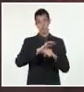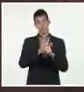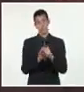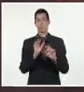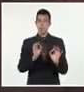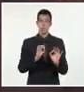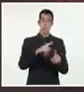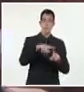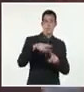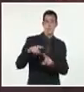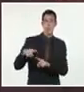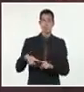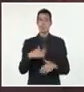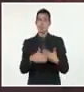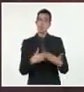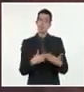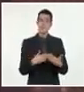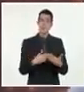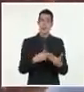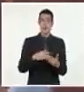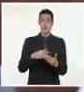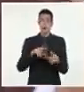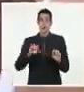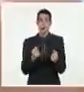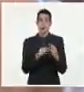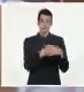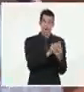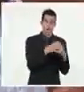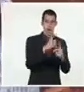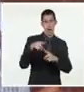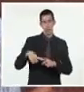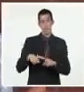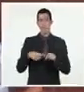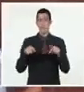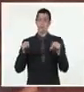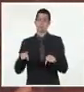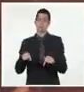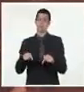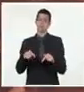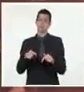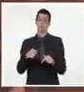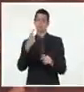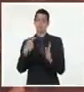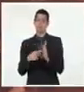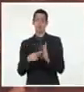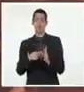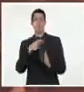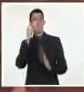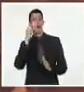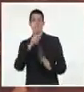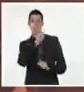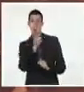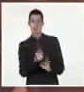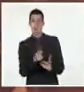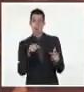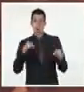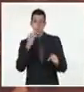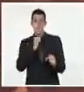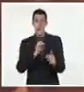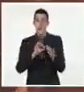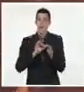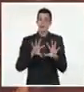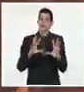sustituir los tramos que sean necesarios. Esto agrava un tanto la situación que tiene ahora mismo la conductora. ¿Se mantiene que lograrán restablecer